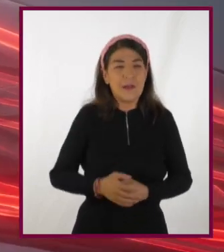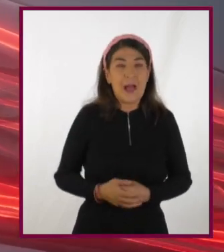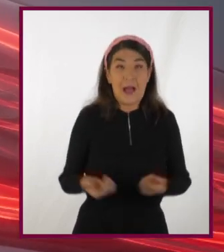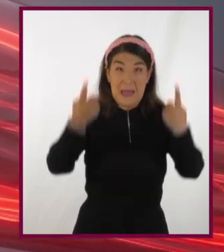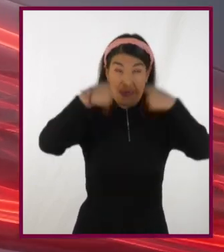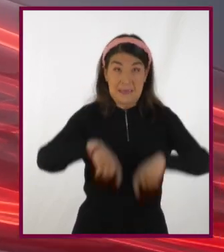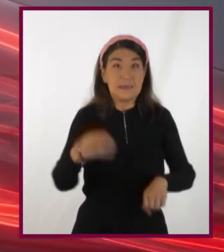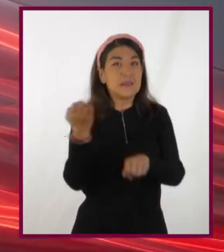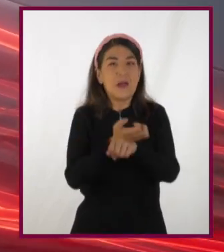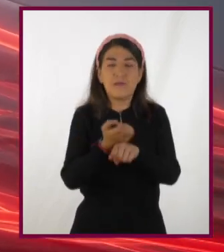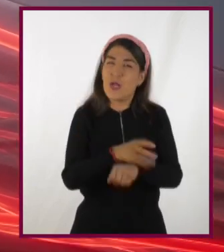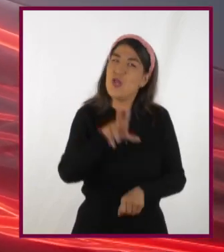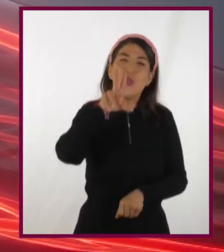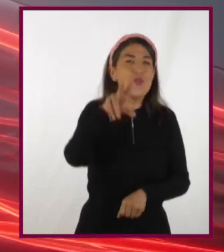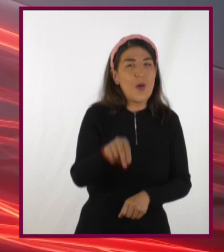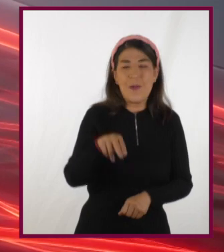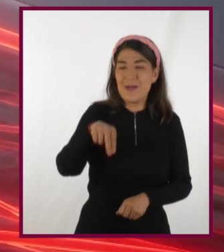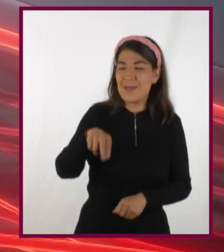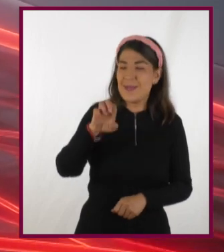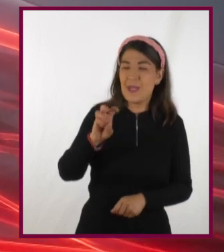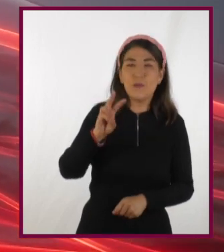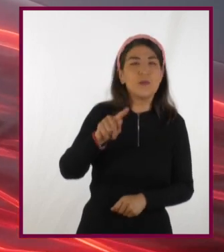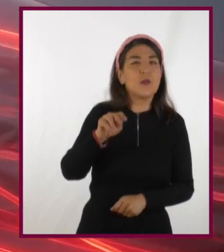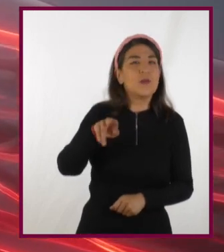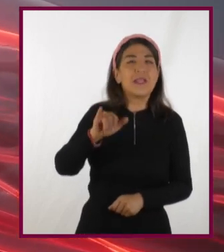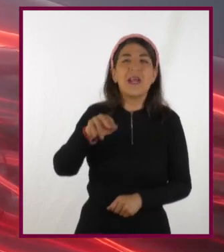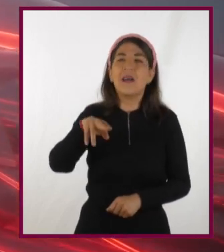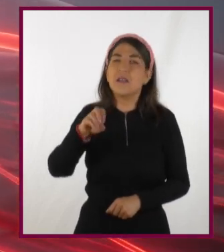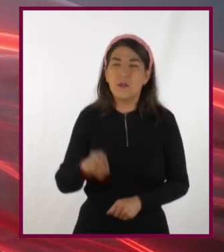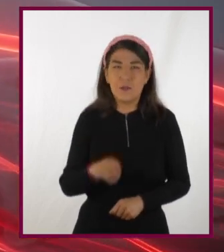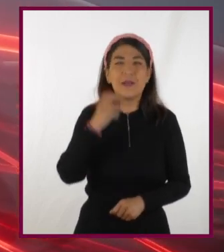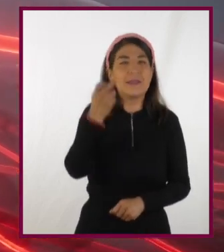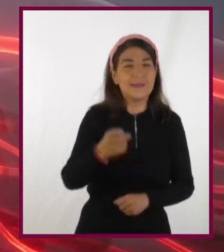Okay, la sangre es un fluido no newtoniano.